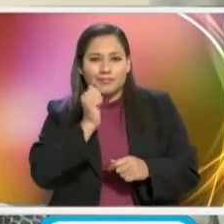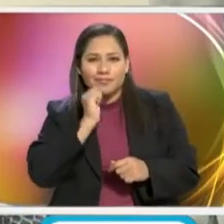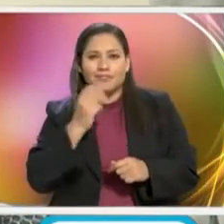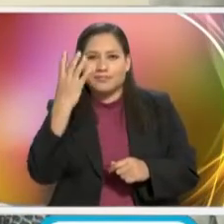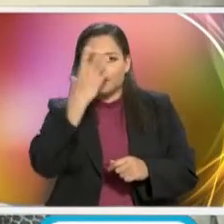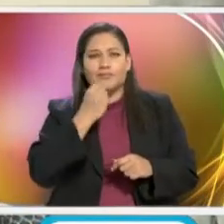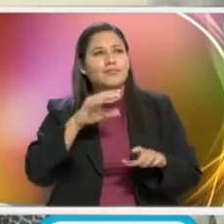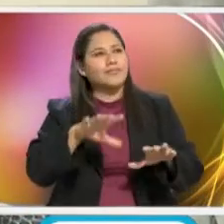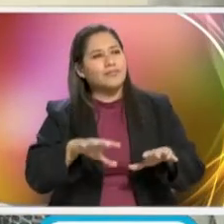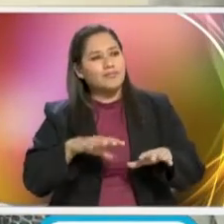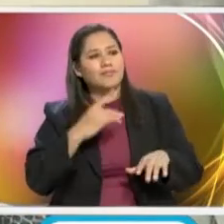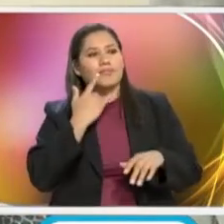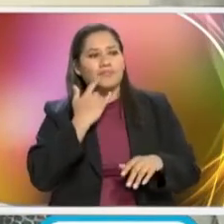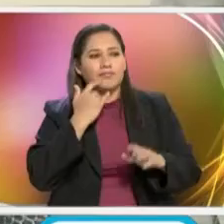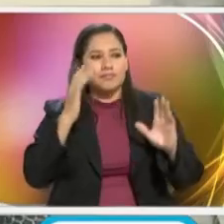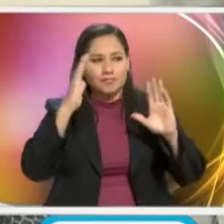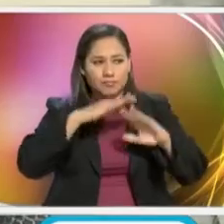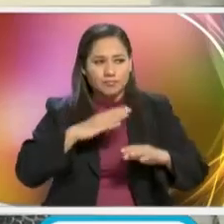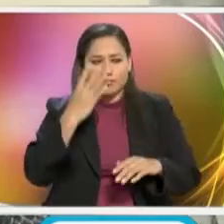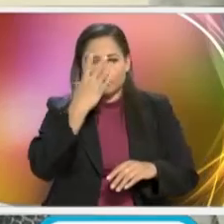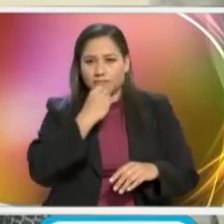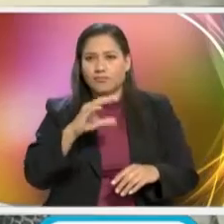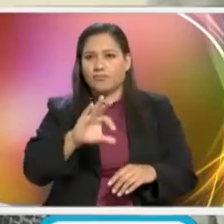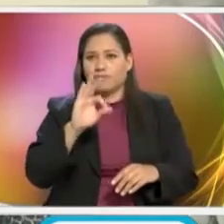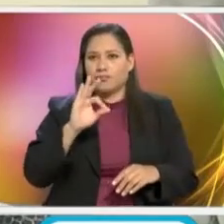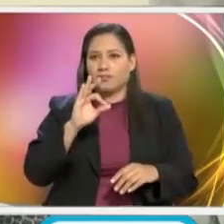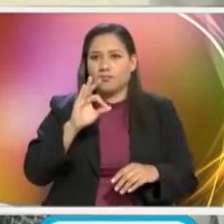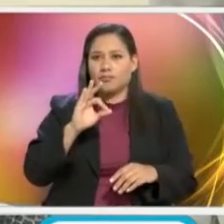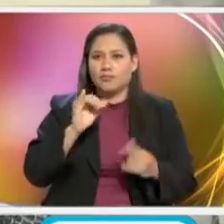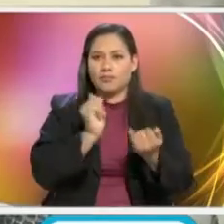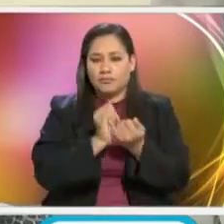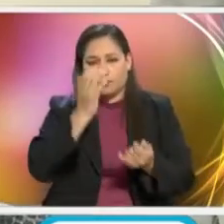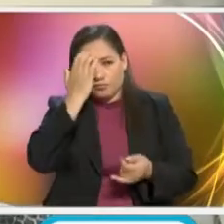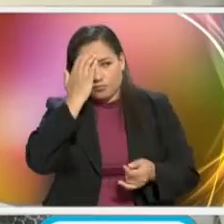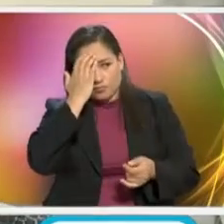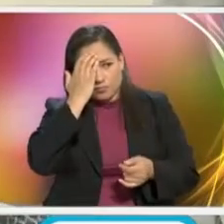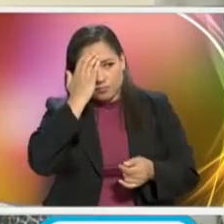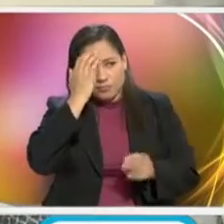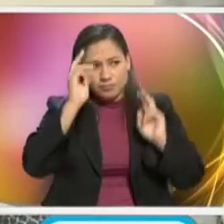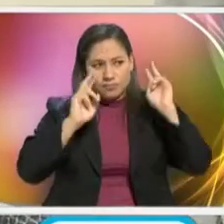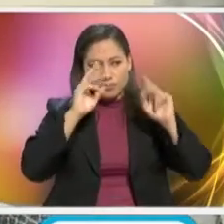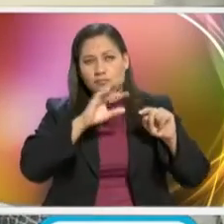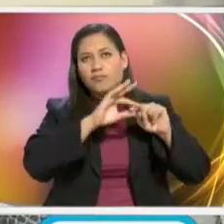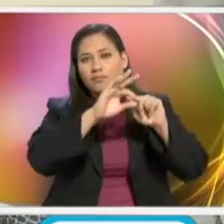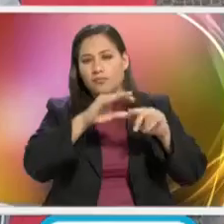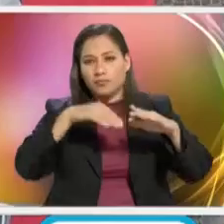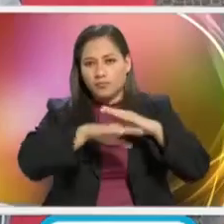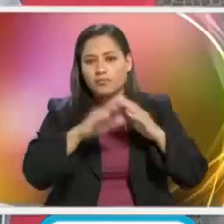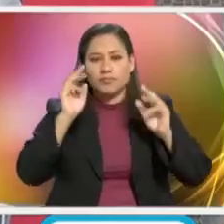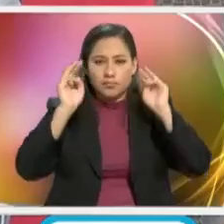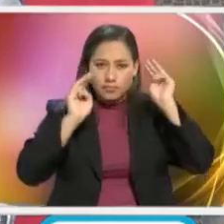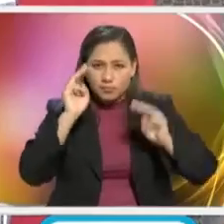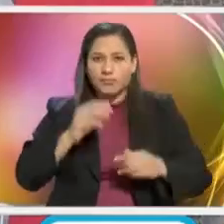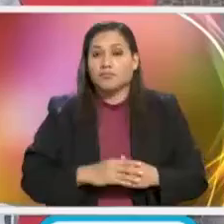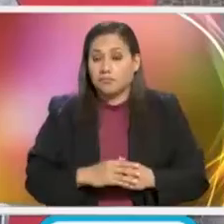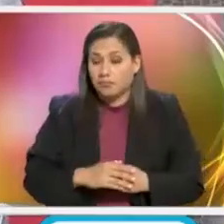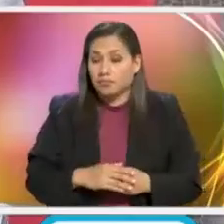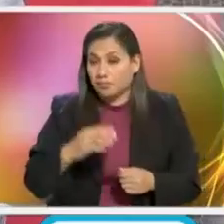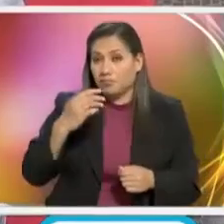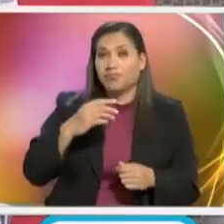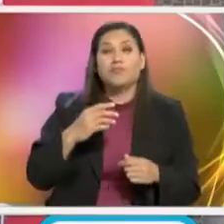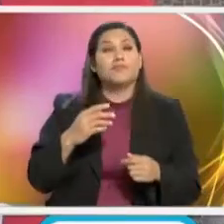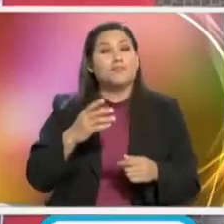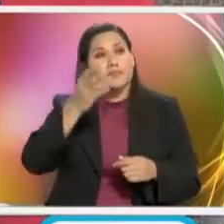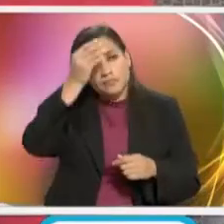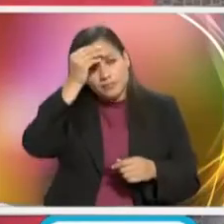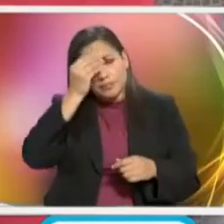bonito espectáculo y un bonito entretenimiento, una bonita opción de entretenimiento y de conocimiento esto de las visitas a los Claro, museos. una gran experiencia que se puede vivir aquí en la Ciudad de